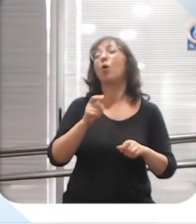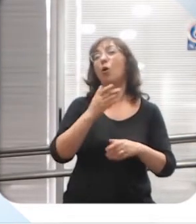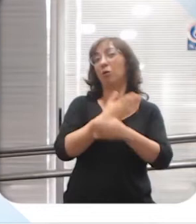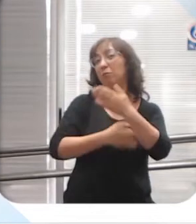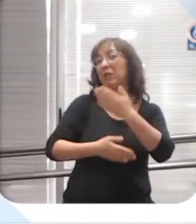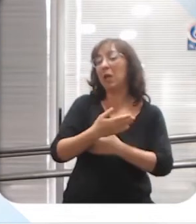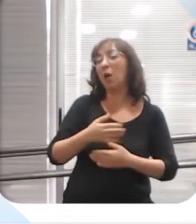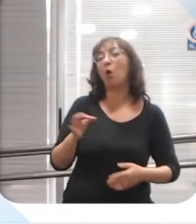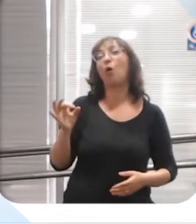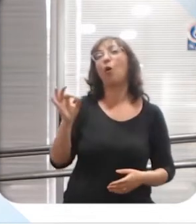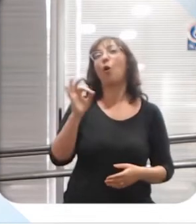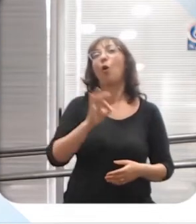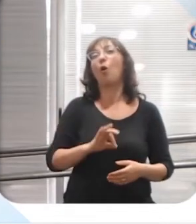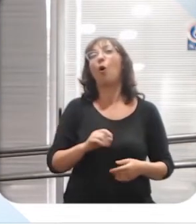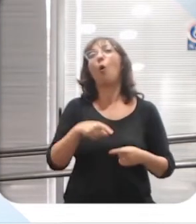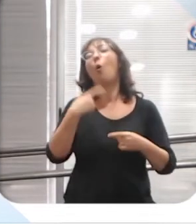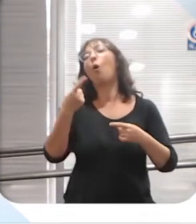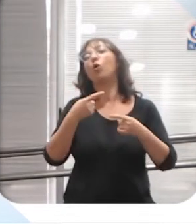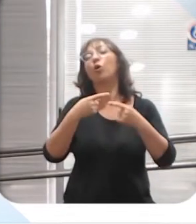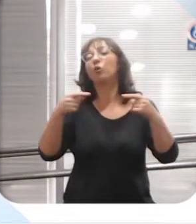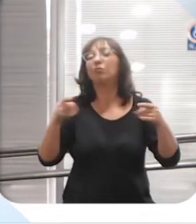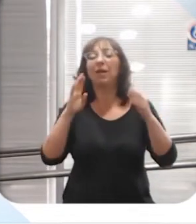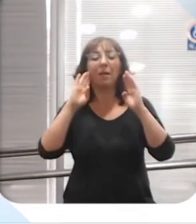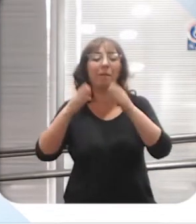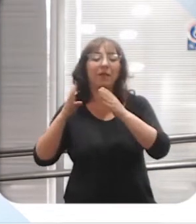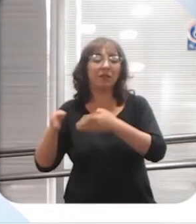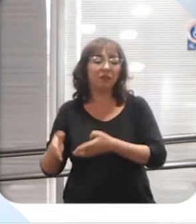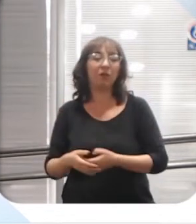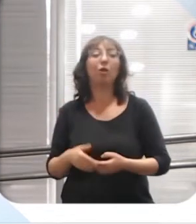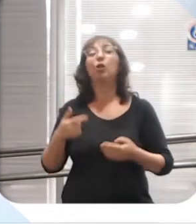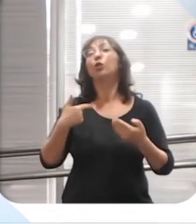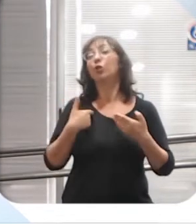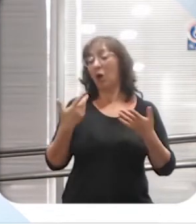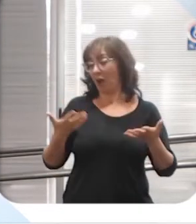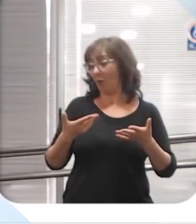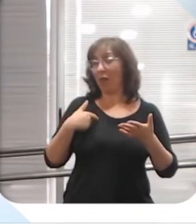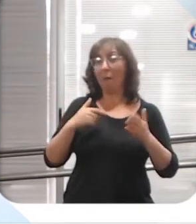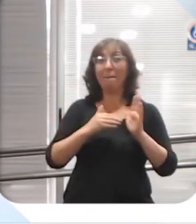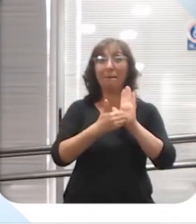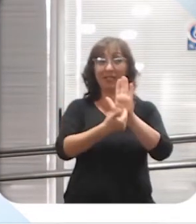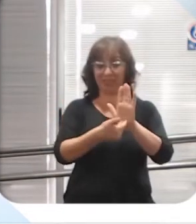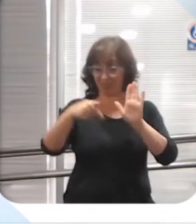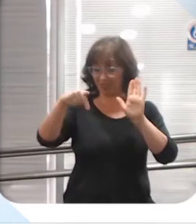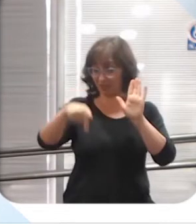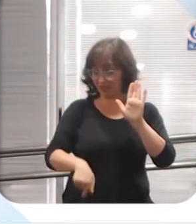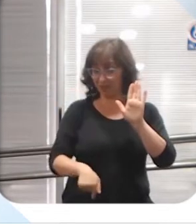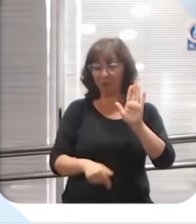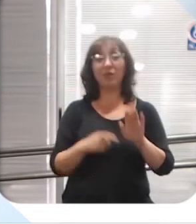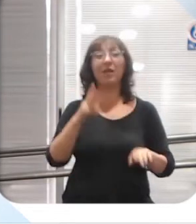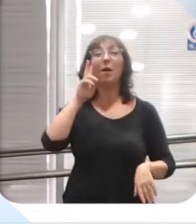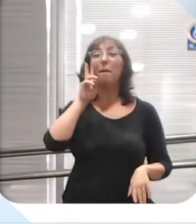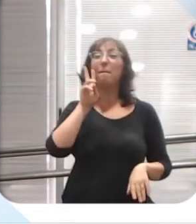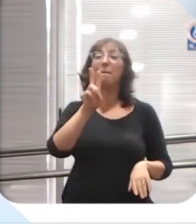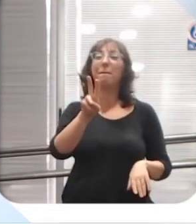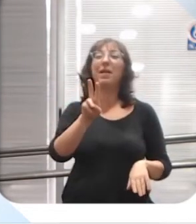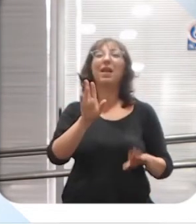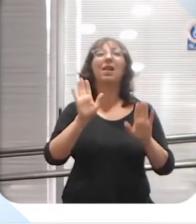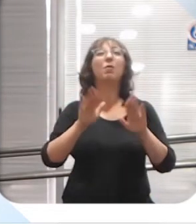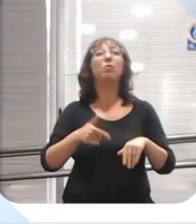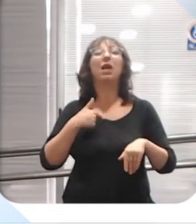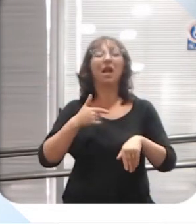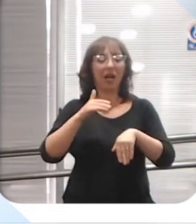discapacidad o puede haber grupos específicos. Yo lo que trato de presentar ahora acá es una mirada desde lo que son